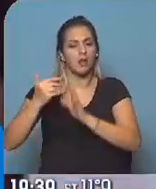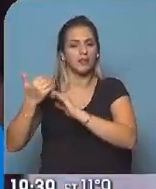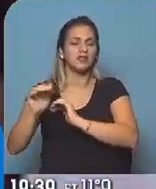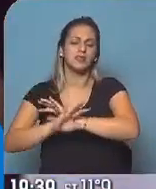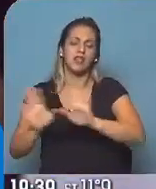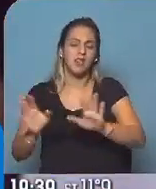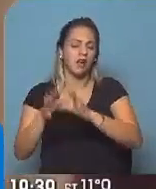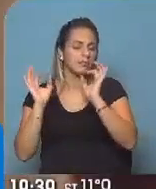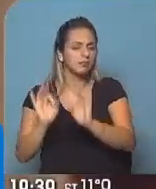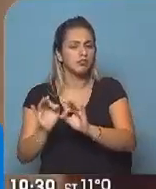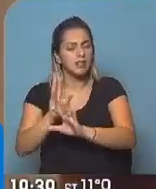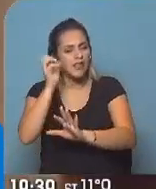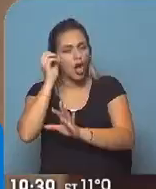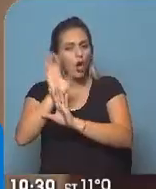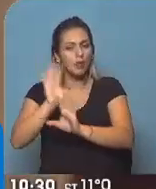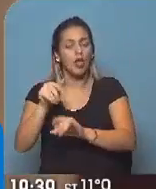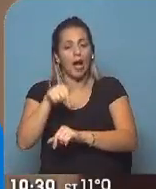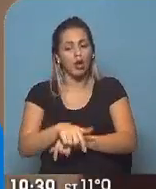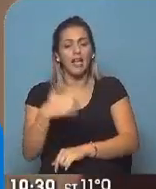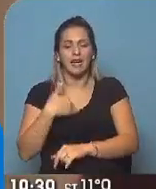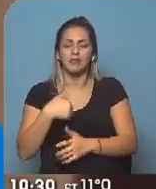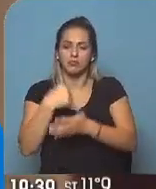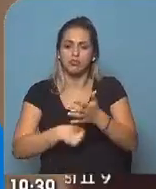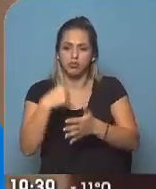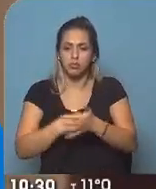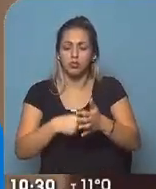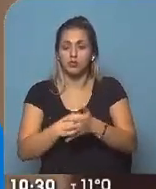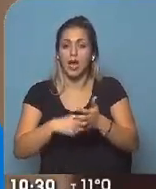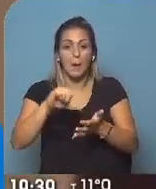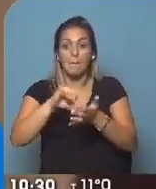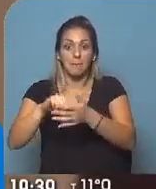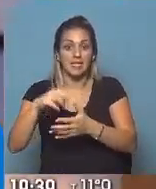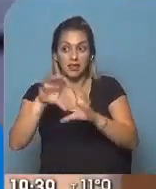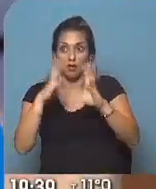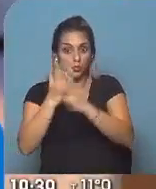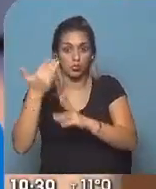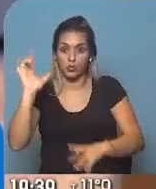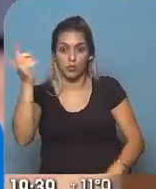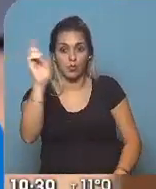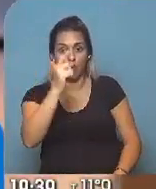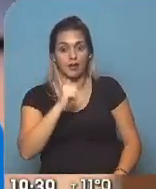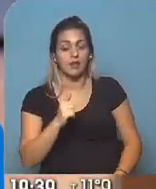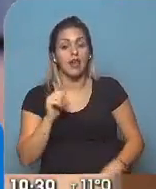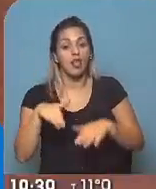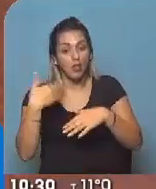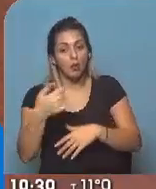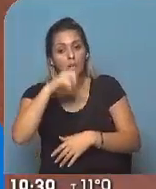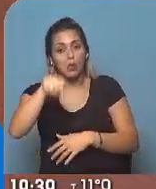eso está saldado. La Argentina hizo un esfuerzo que ningún país en el mundo hizo. ¿Tá? Después vino la